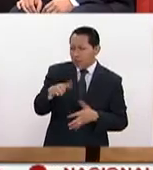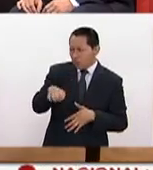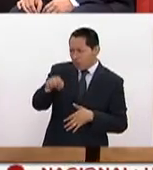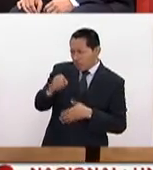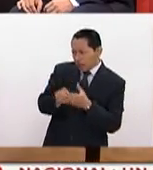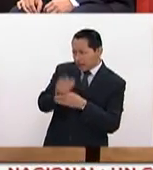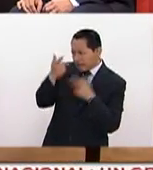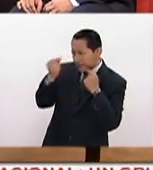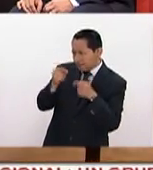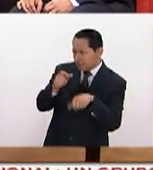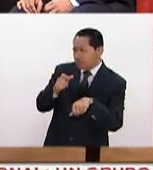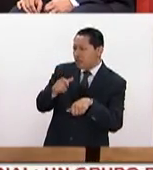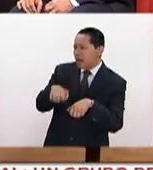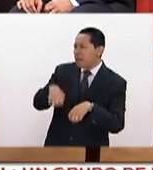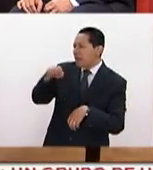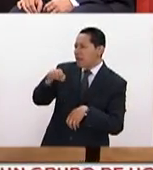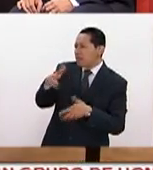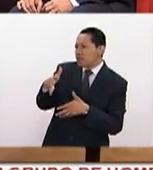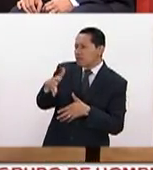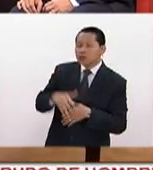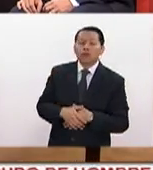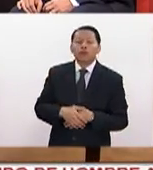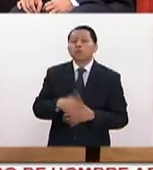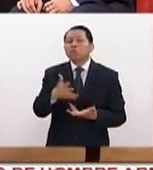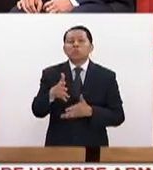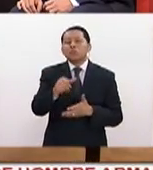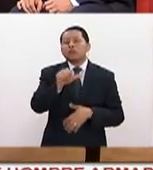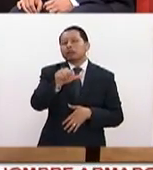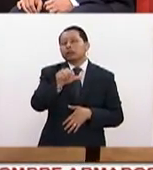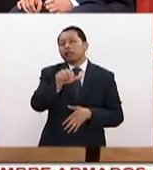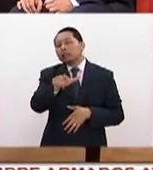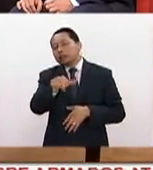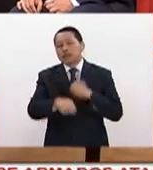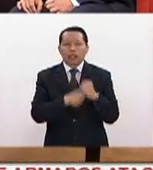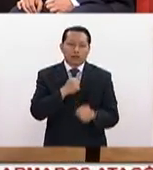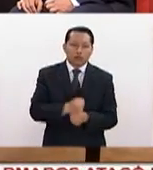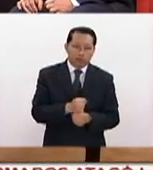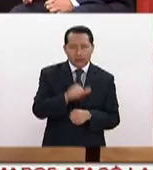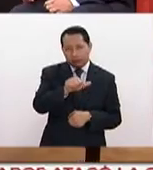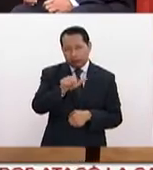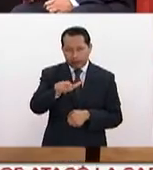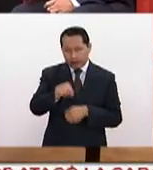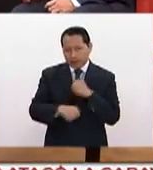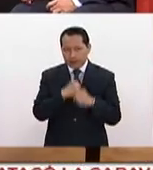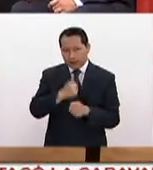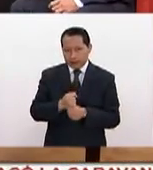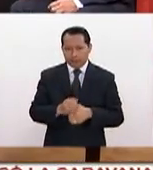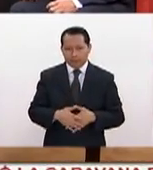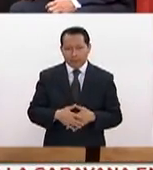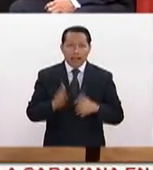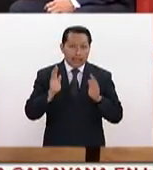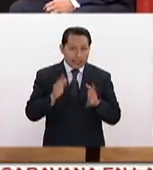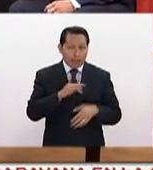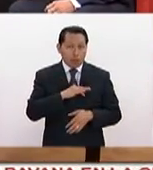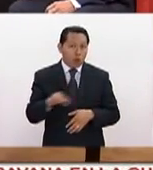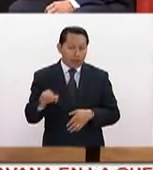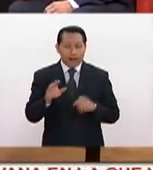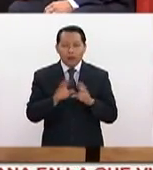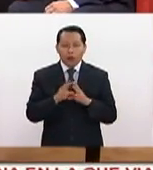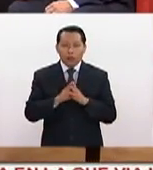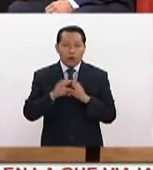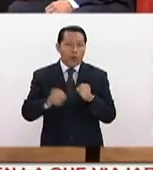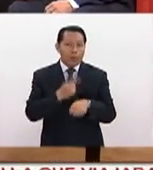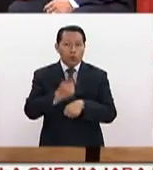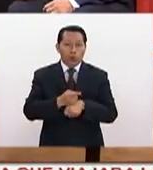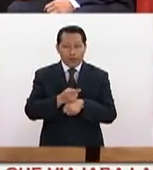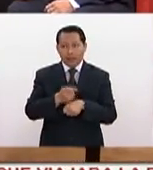menos promedio están terminando? Están terminando más o menos 16 años, 17. 16, 17 a los 16, 17 años ya tienen esa